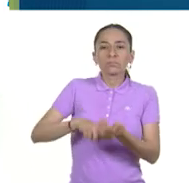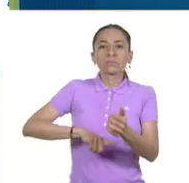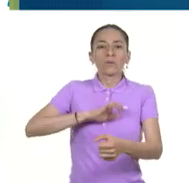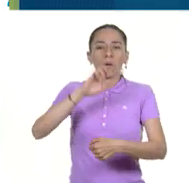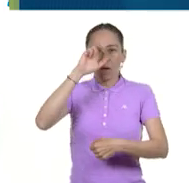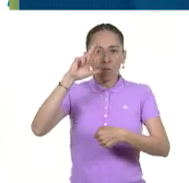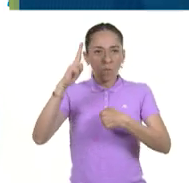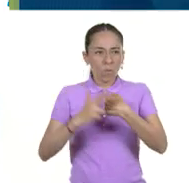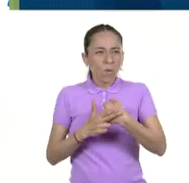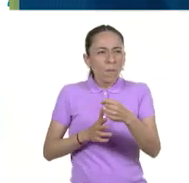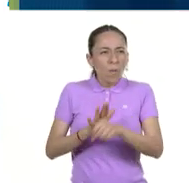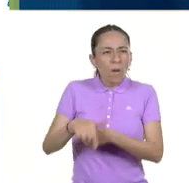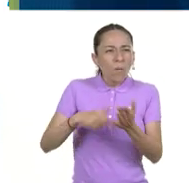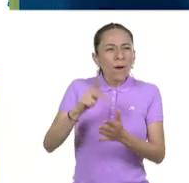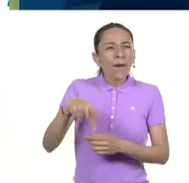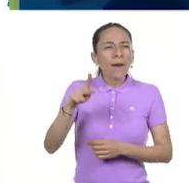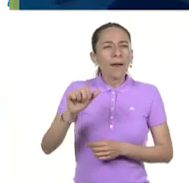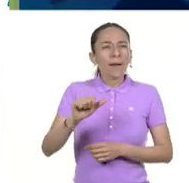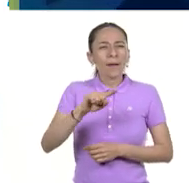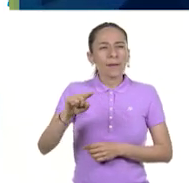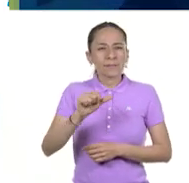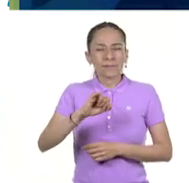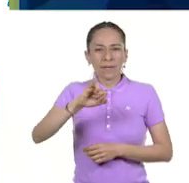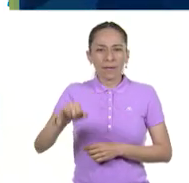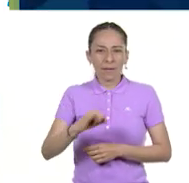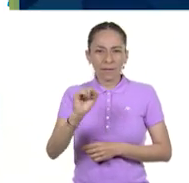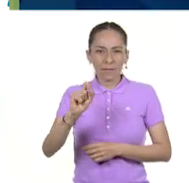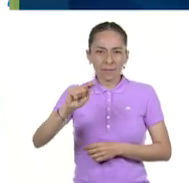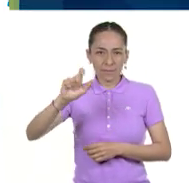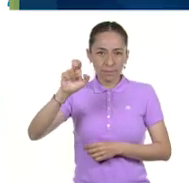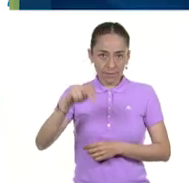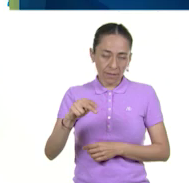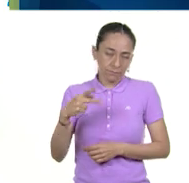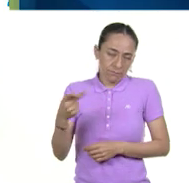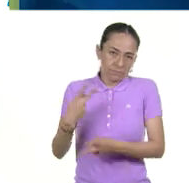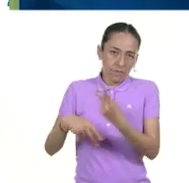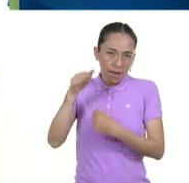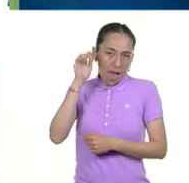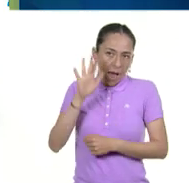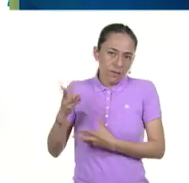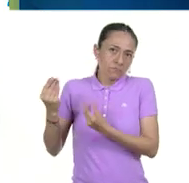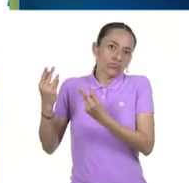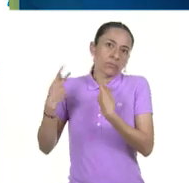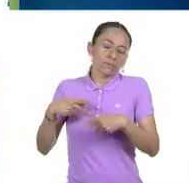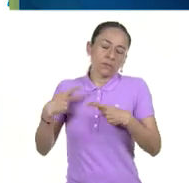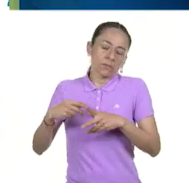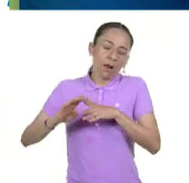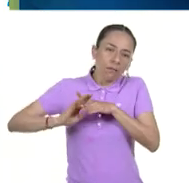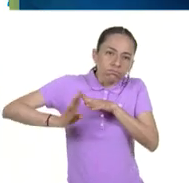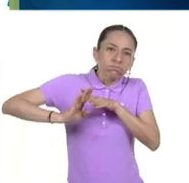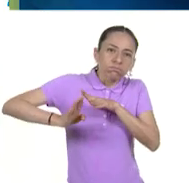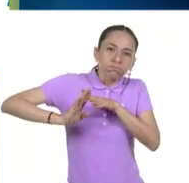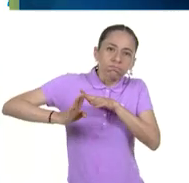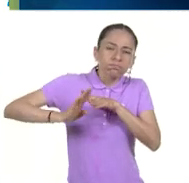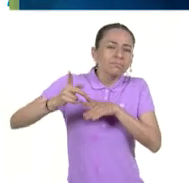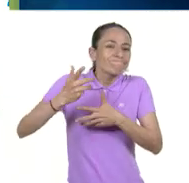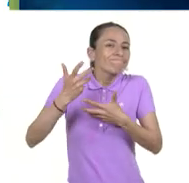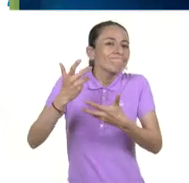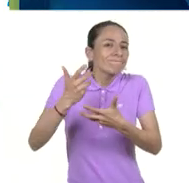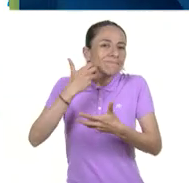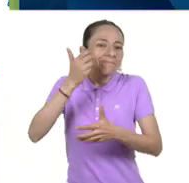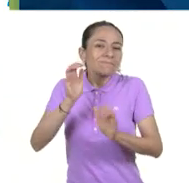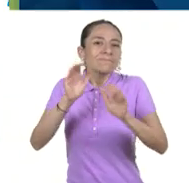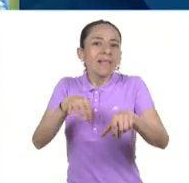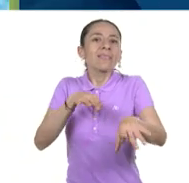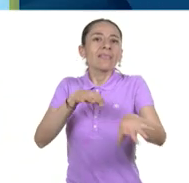de Kazajistán, un país asiático del que salen millones de habitantes con la intención de conseguir empleo